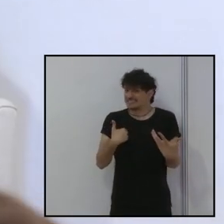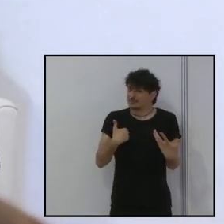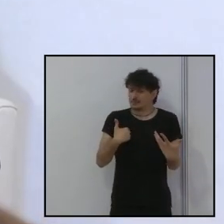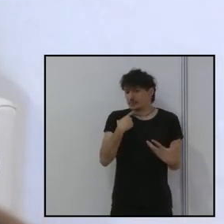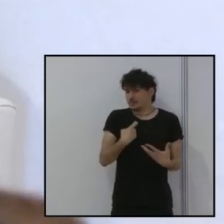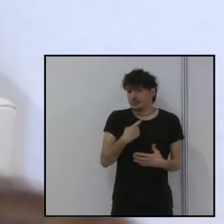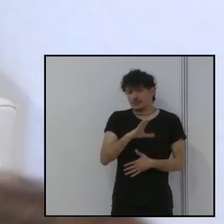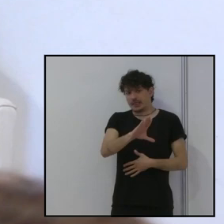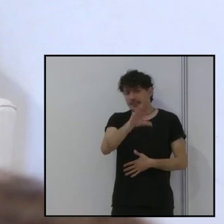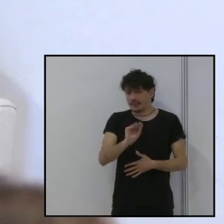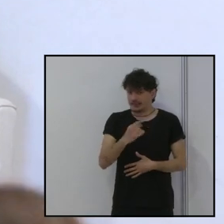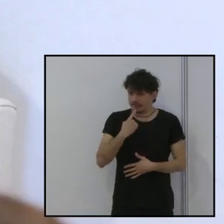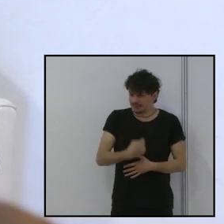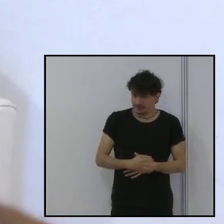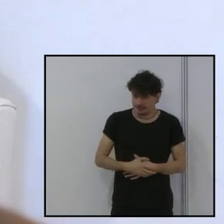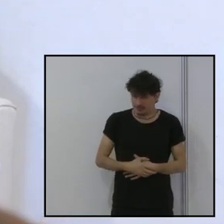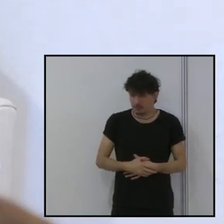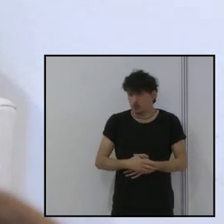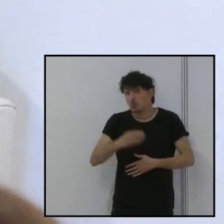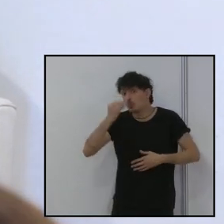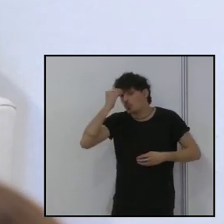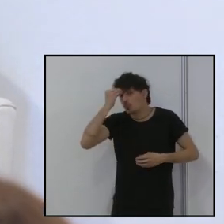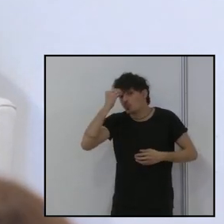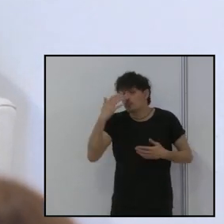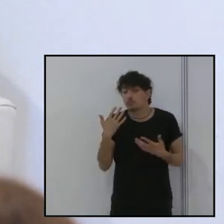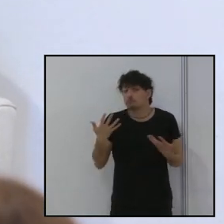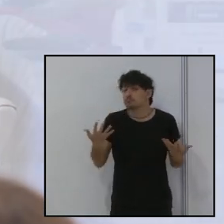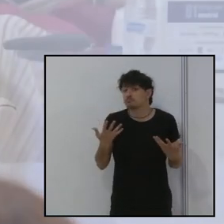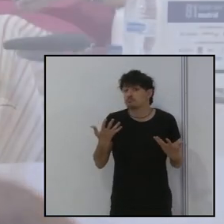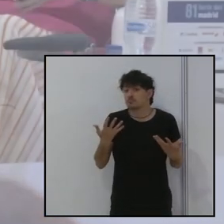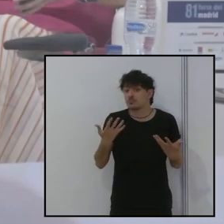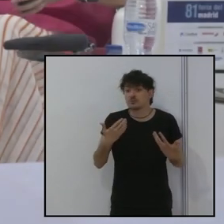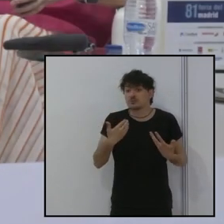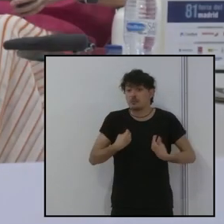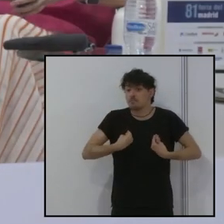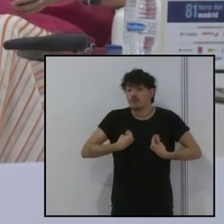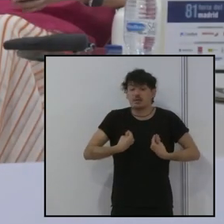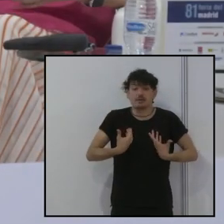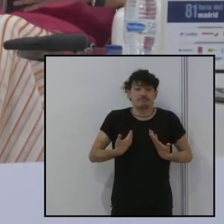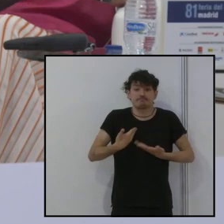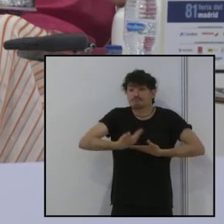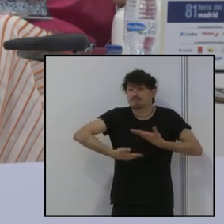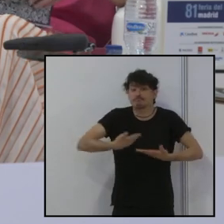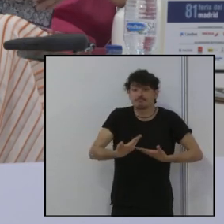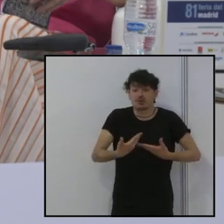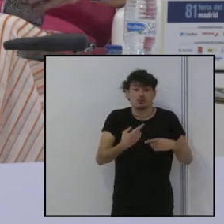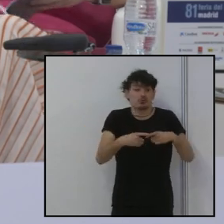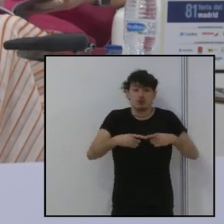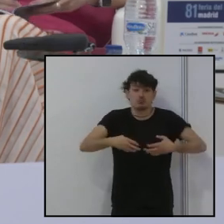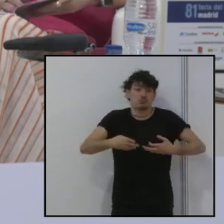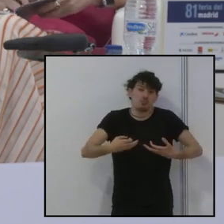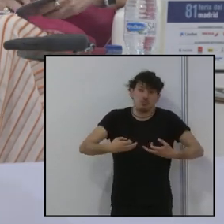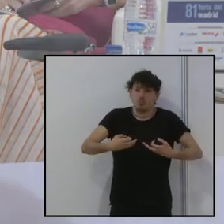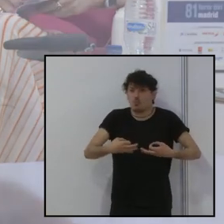que ver con el momento en el que dejas de poder vivir, o sea, dejas de poder hacer lo que sean,